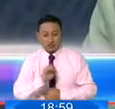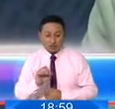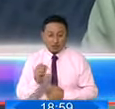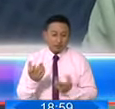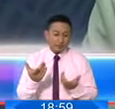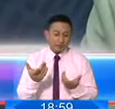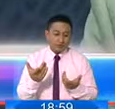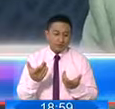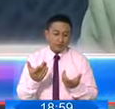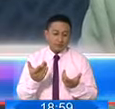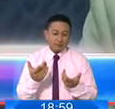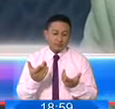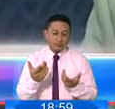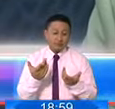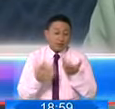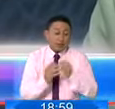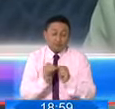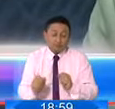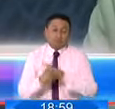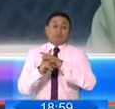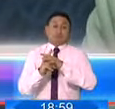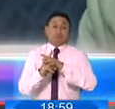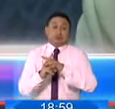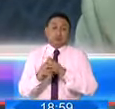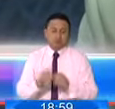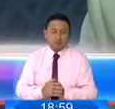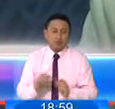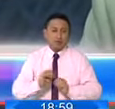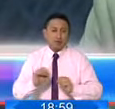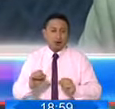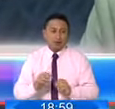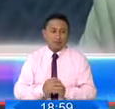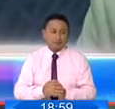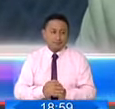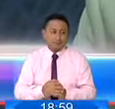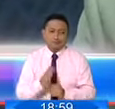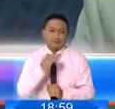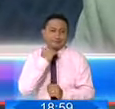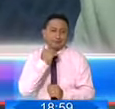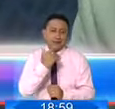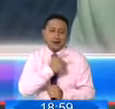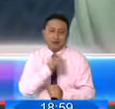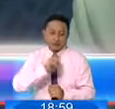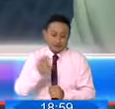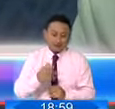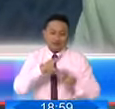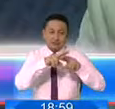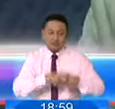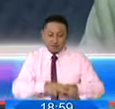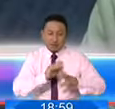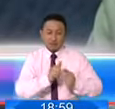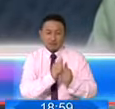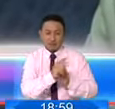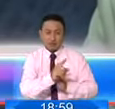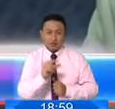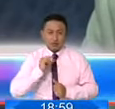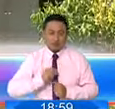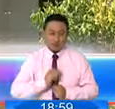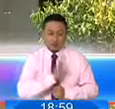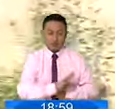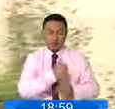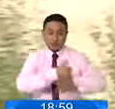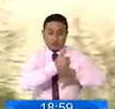por imprevistos o ya sea por otras causas que hay que entrar a revisar en detalle las autoridades